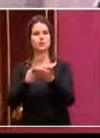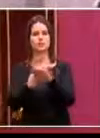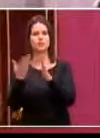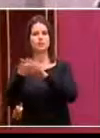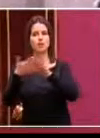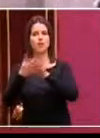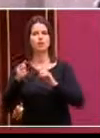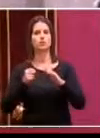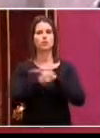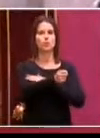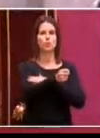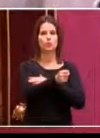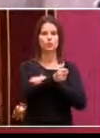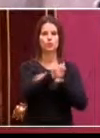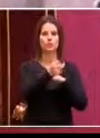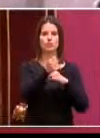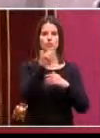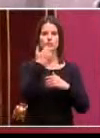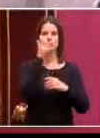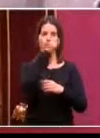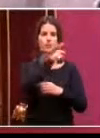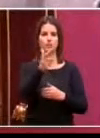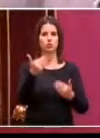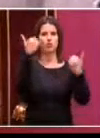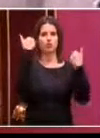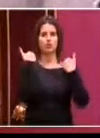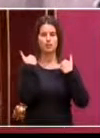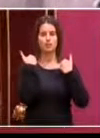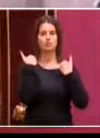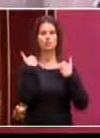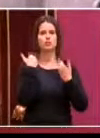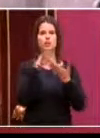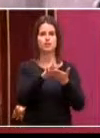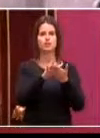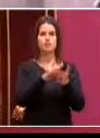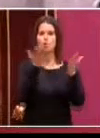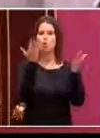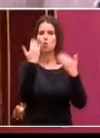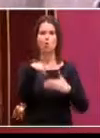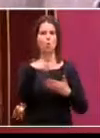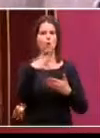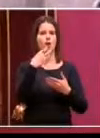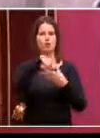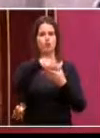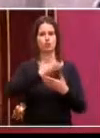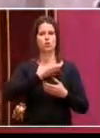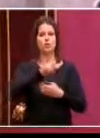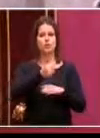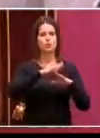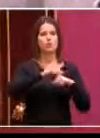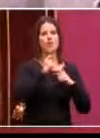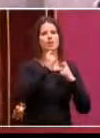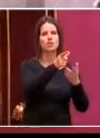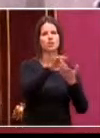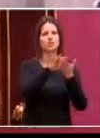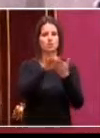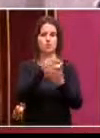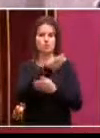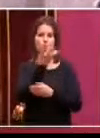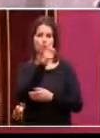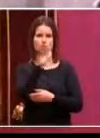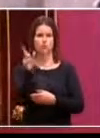servicio que no está aquí presente. La persona encargada de hacer el servicio no está en dependencias municipales al servicio de cualquier persona